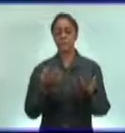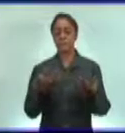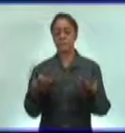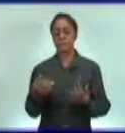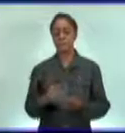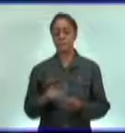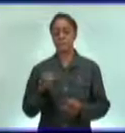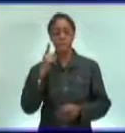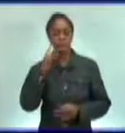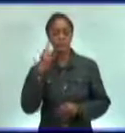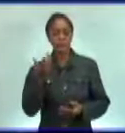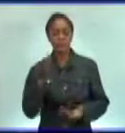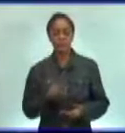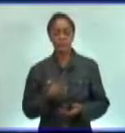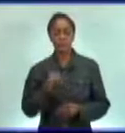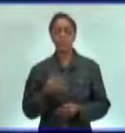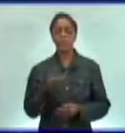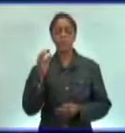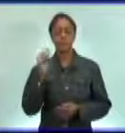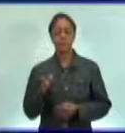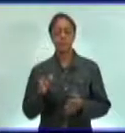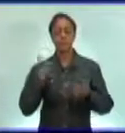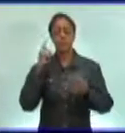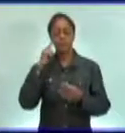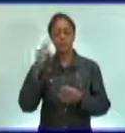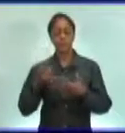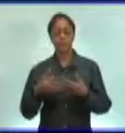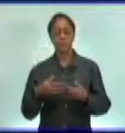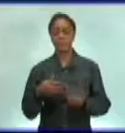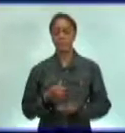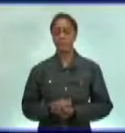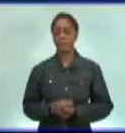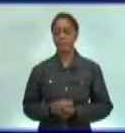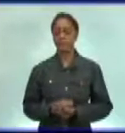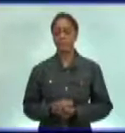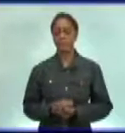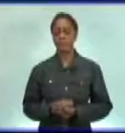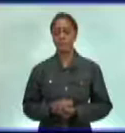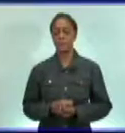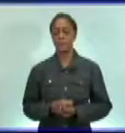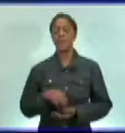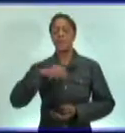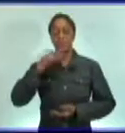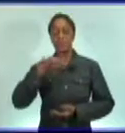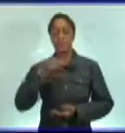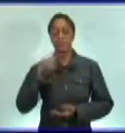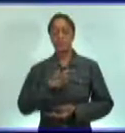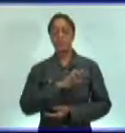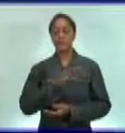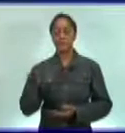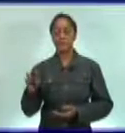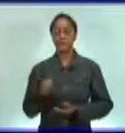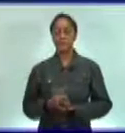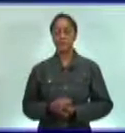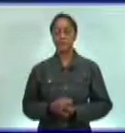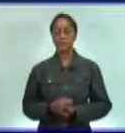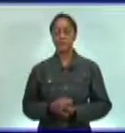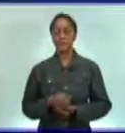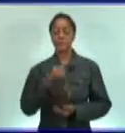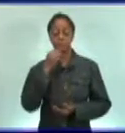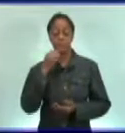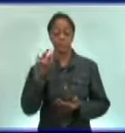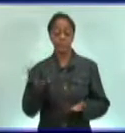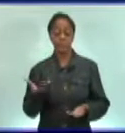¿Qué observó que lo llevó a esta conclusión? Argumenta tu respuesta. Por